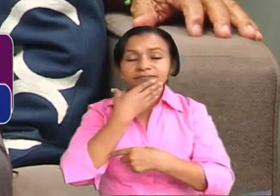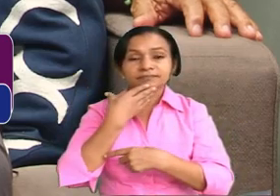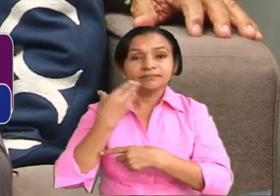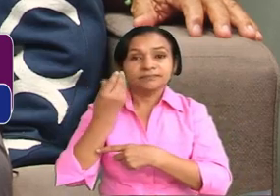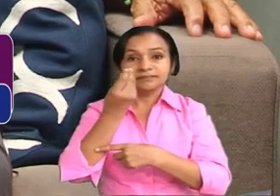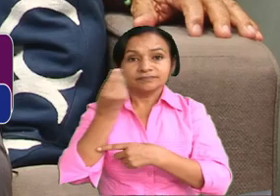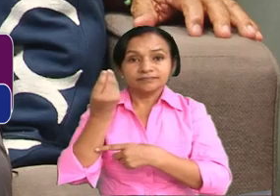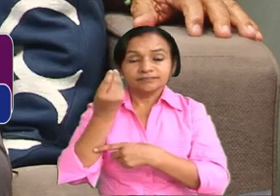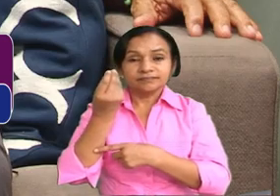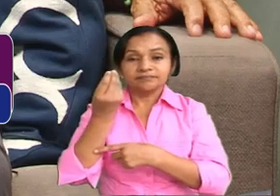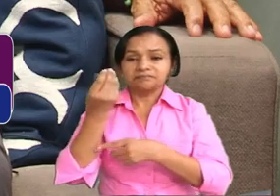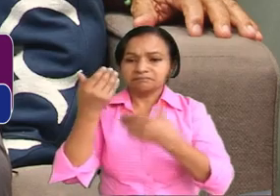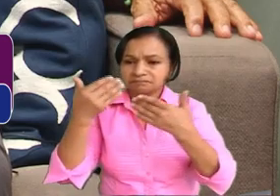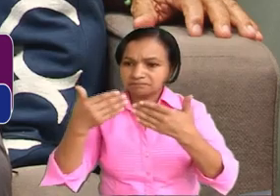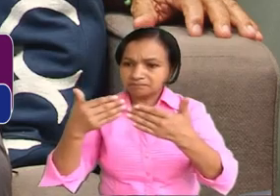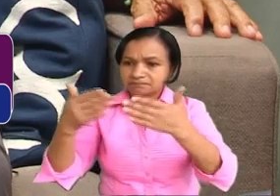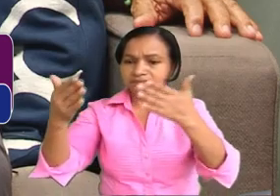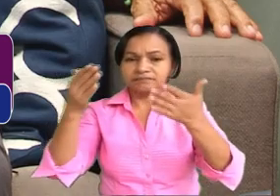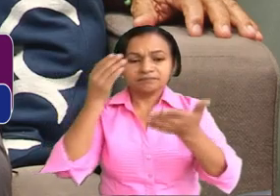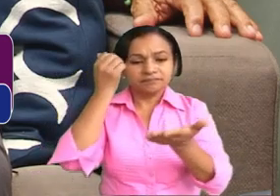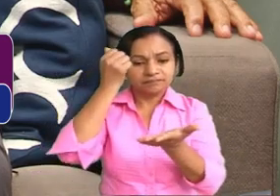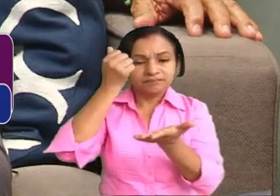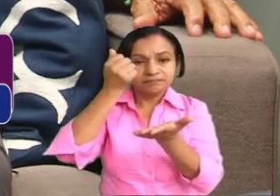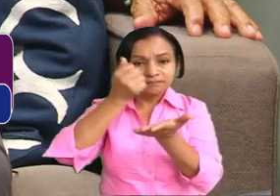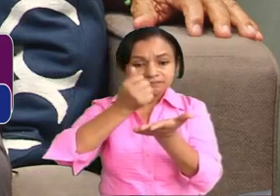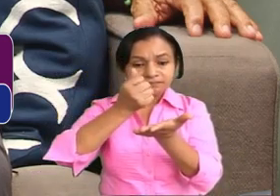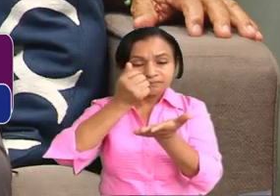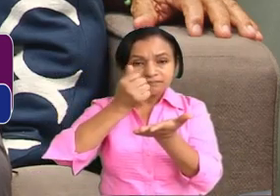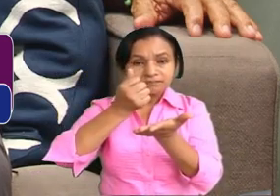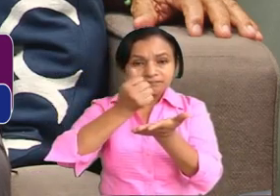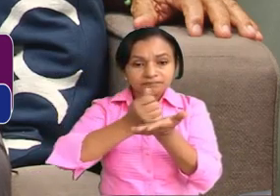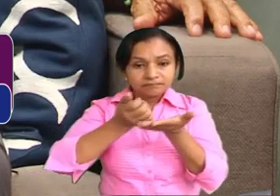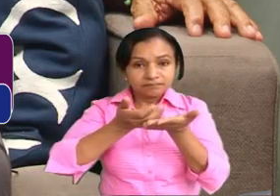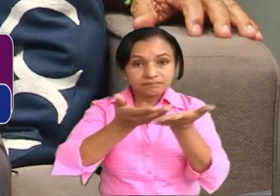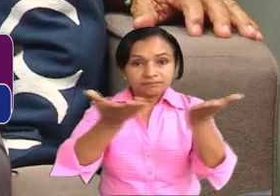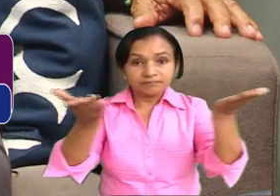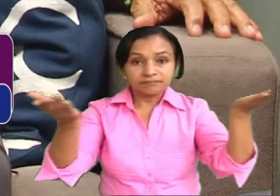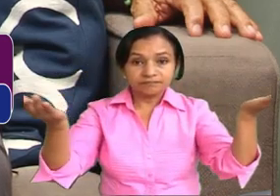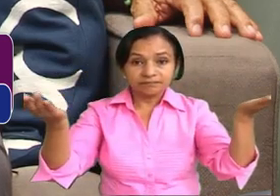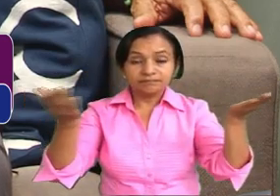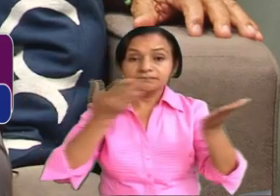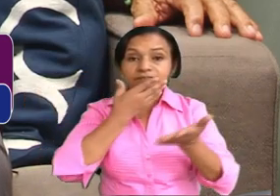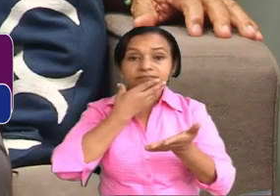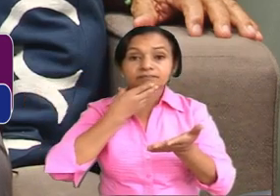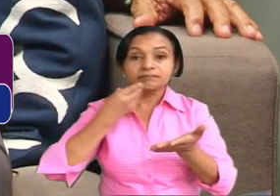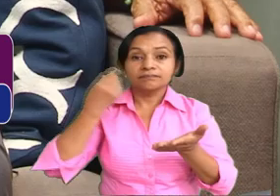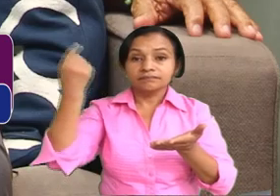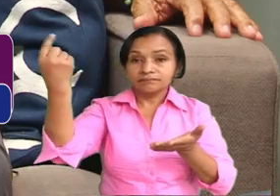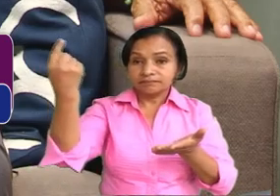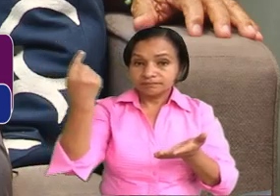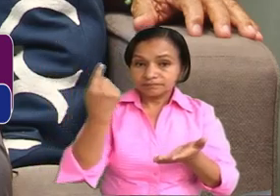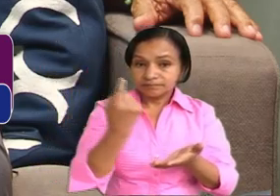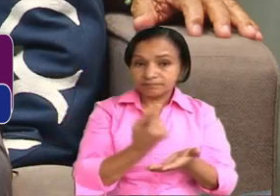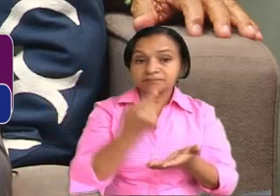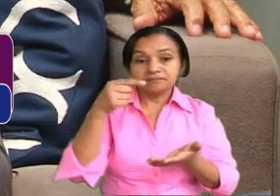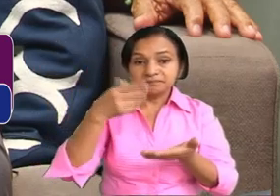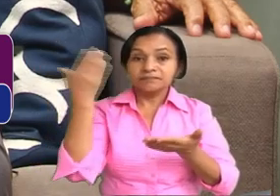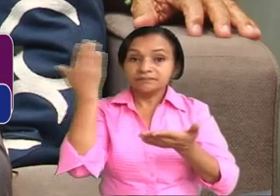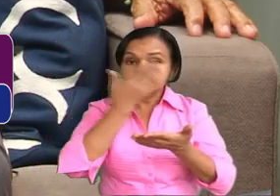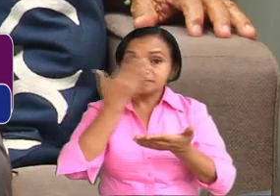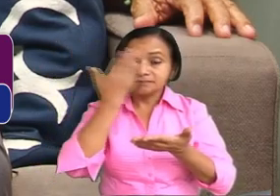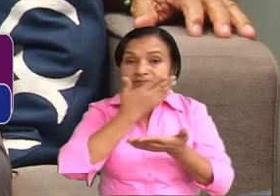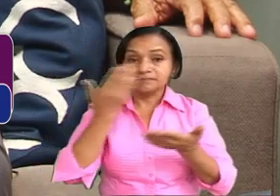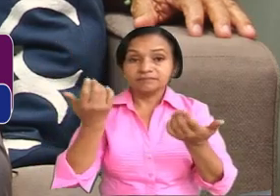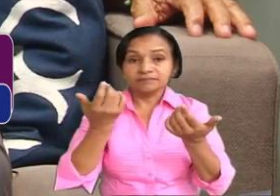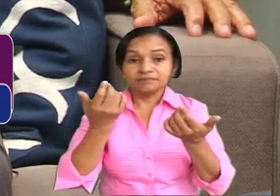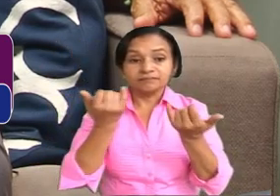de darle oportunidad, de darle beca a los jóvenes que se trasladen aquí al Pacífico. También